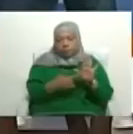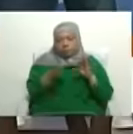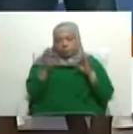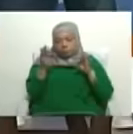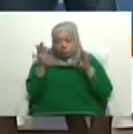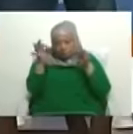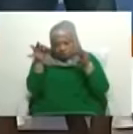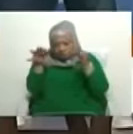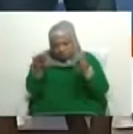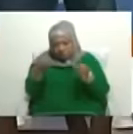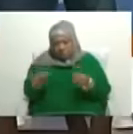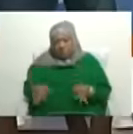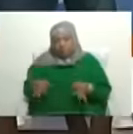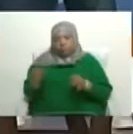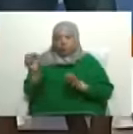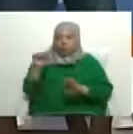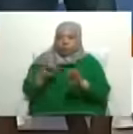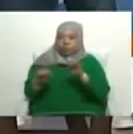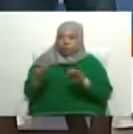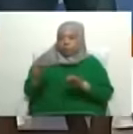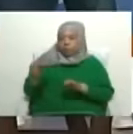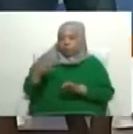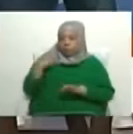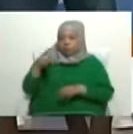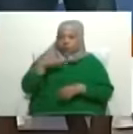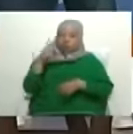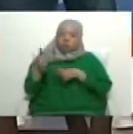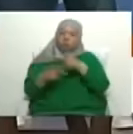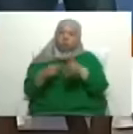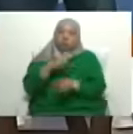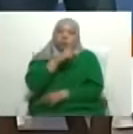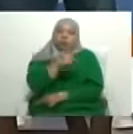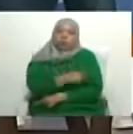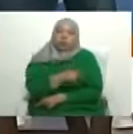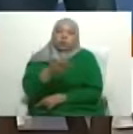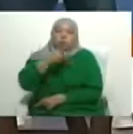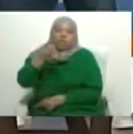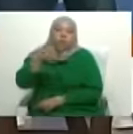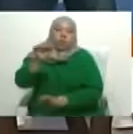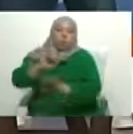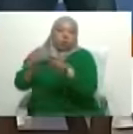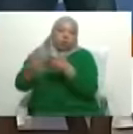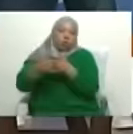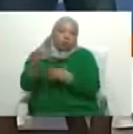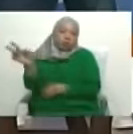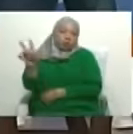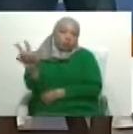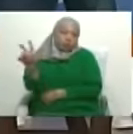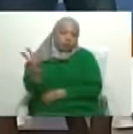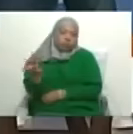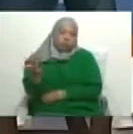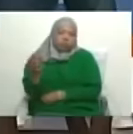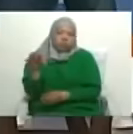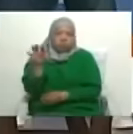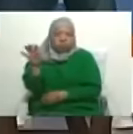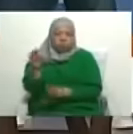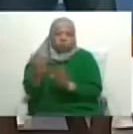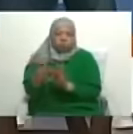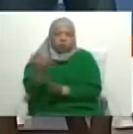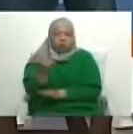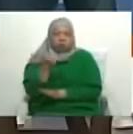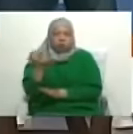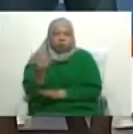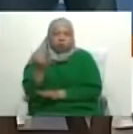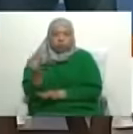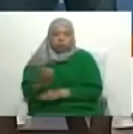ratificando, rechazando cualquier forma de violencia política en contra de Venezuela, su Estado y sus